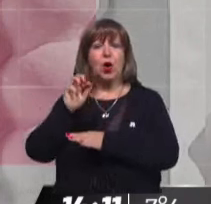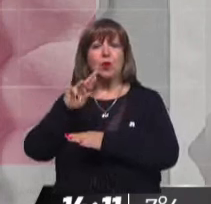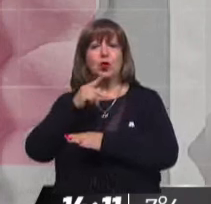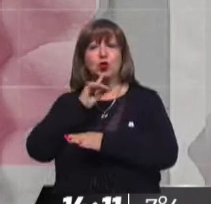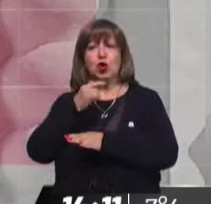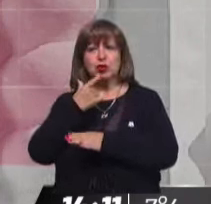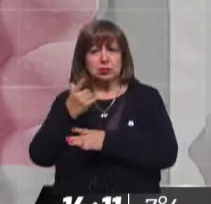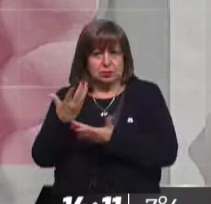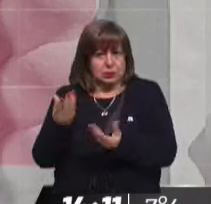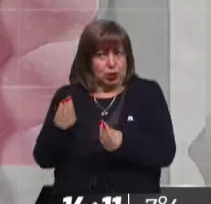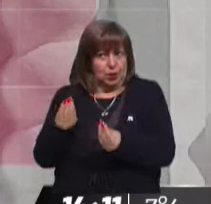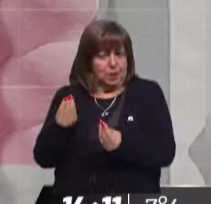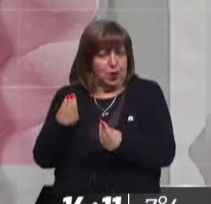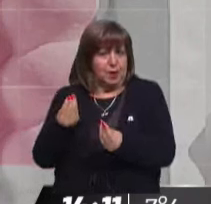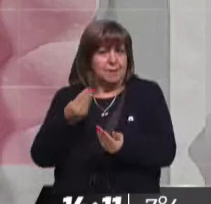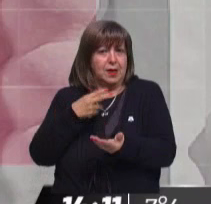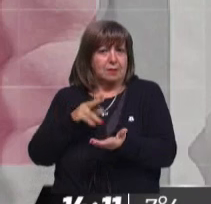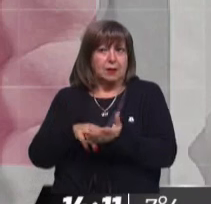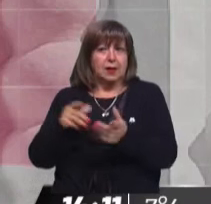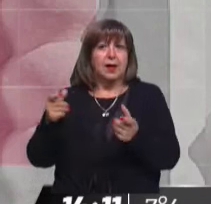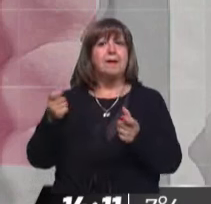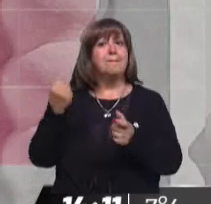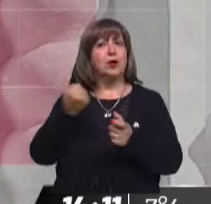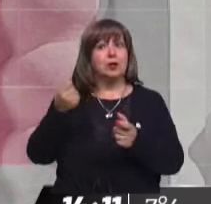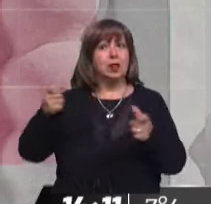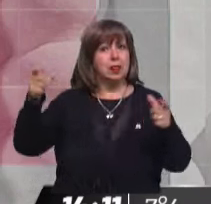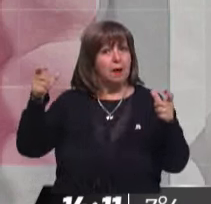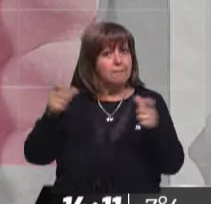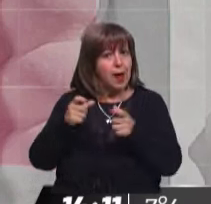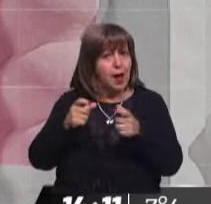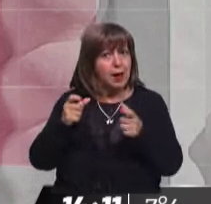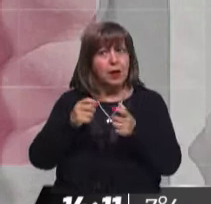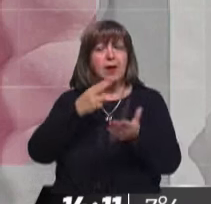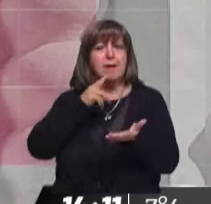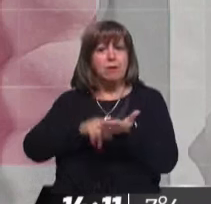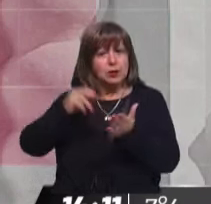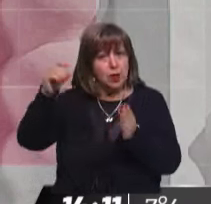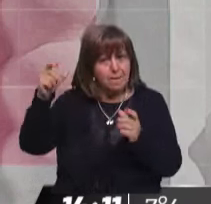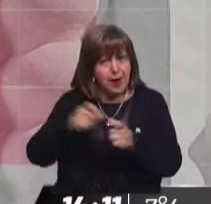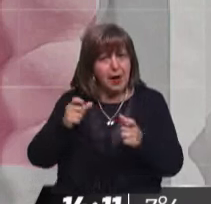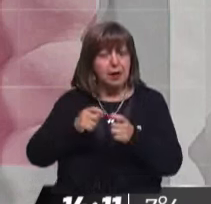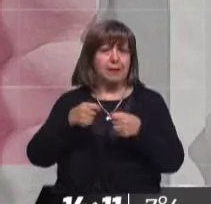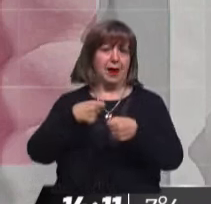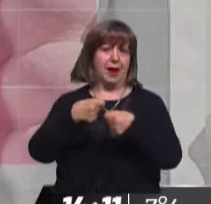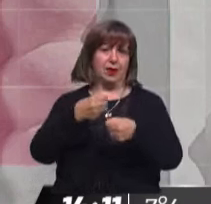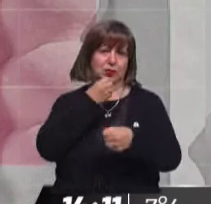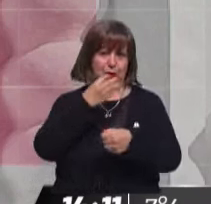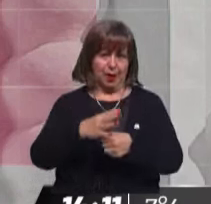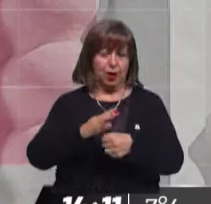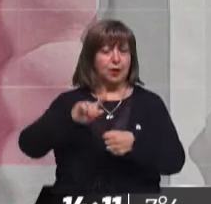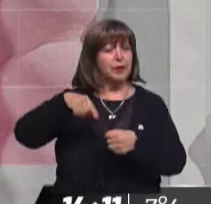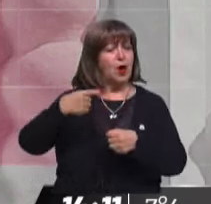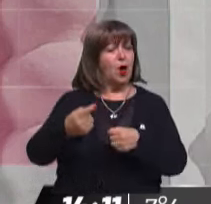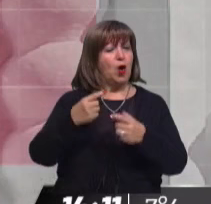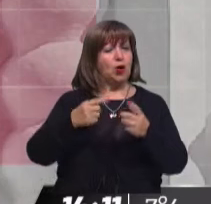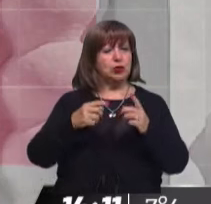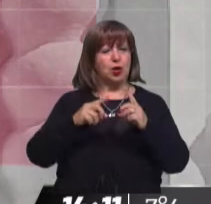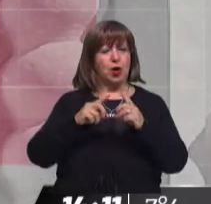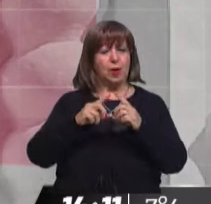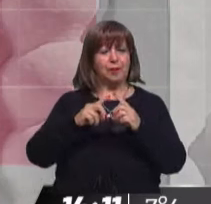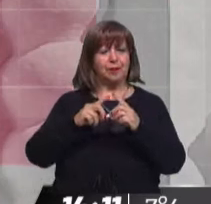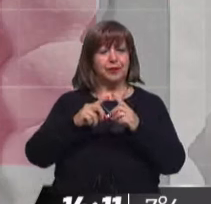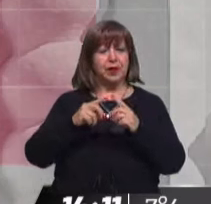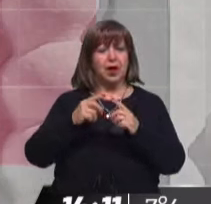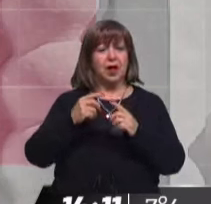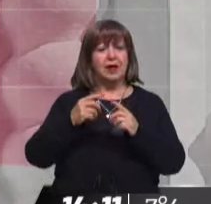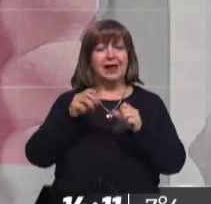de Mendoza, que las alícuotas se van achicando cada vez más para distintos sectores de la economía, pero todavía persiste. La rediscusión de la coparticipación